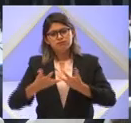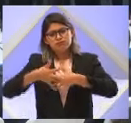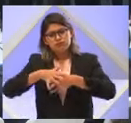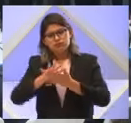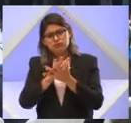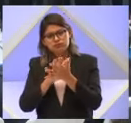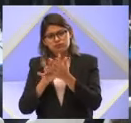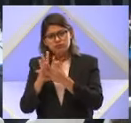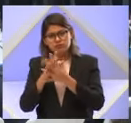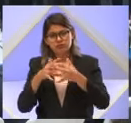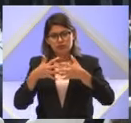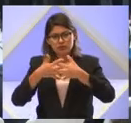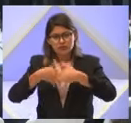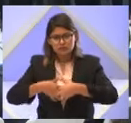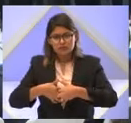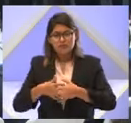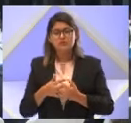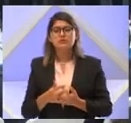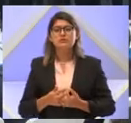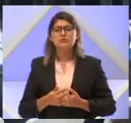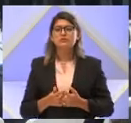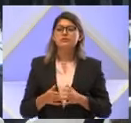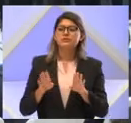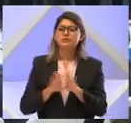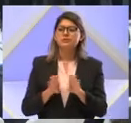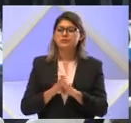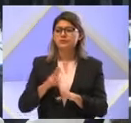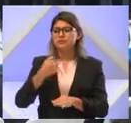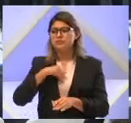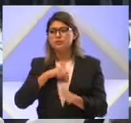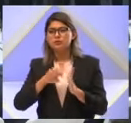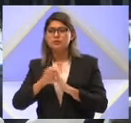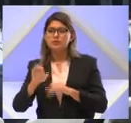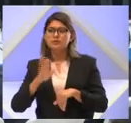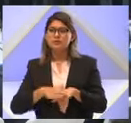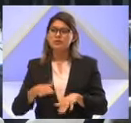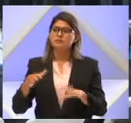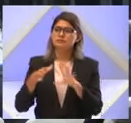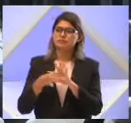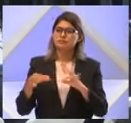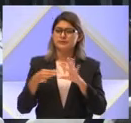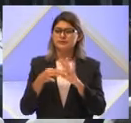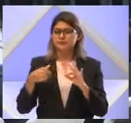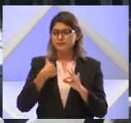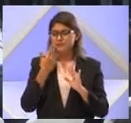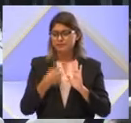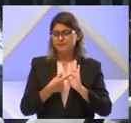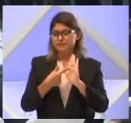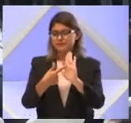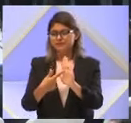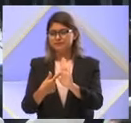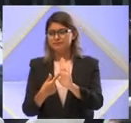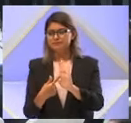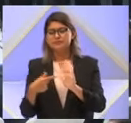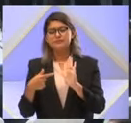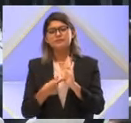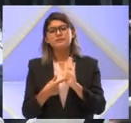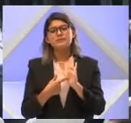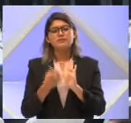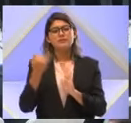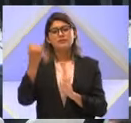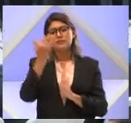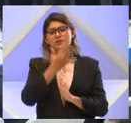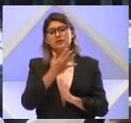mezclarse y andando un poquito más aquí les presento un una figura de